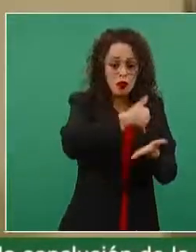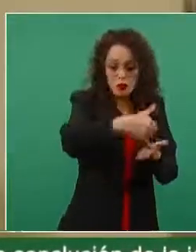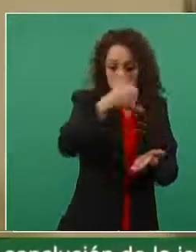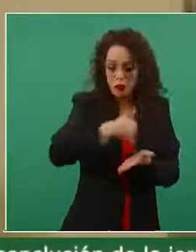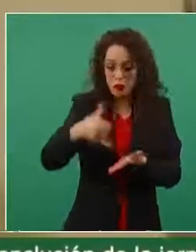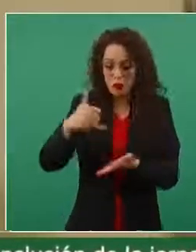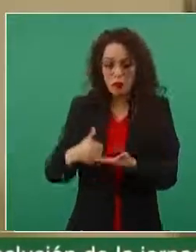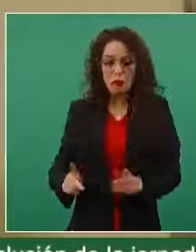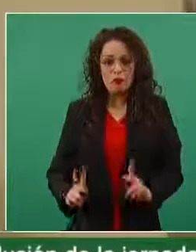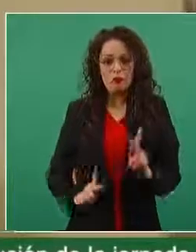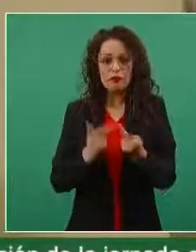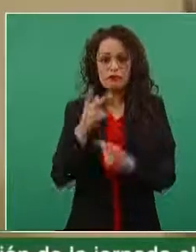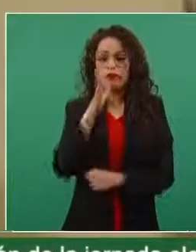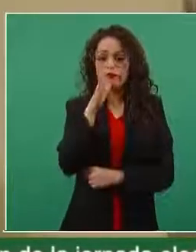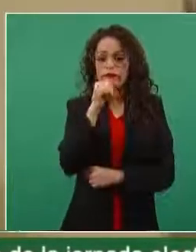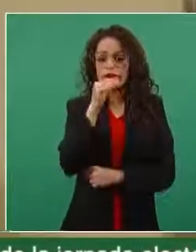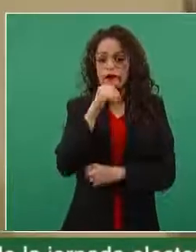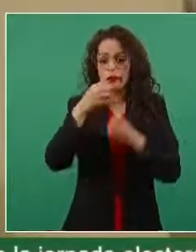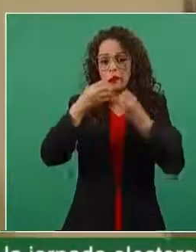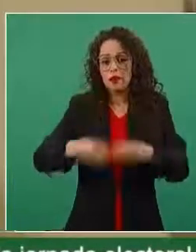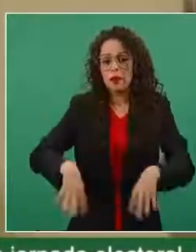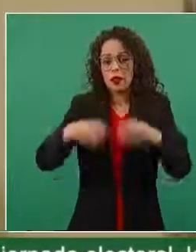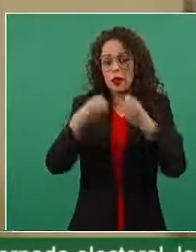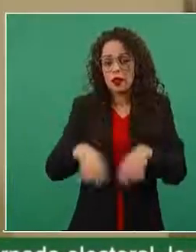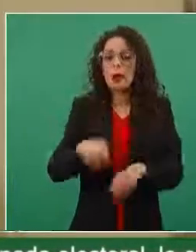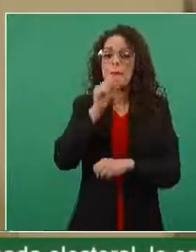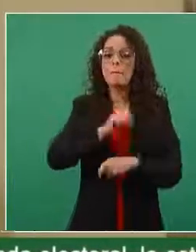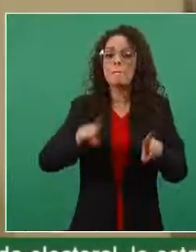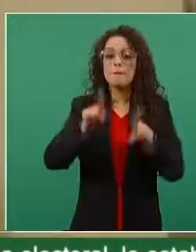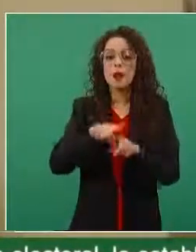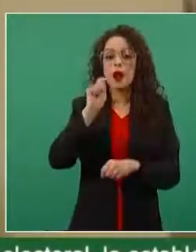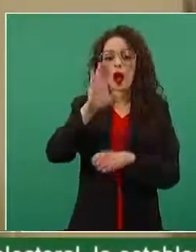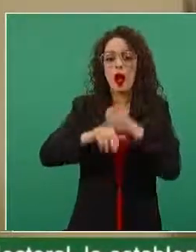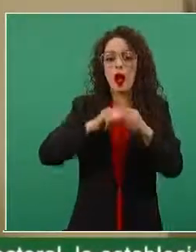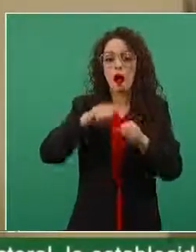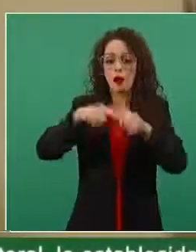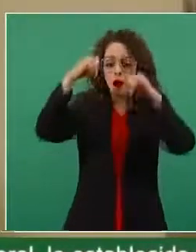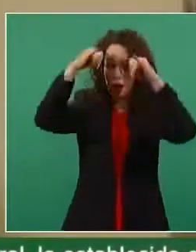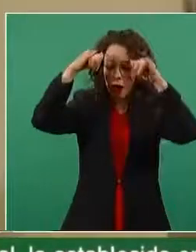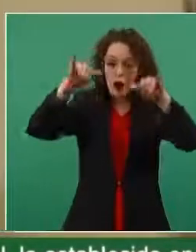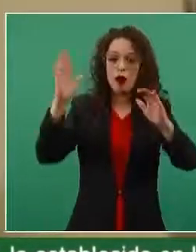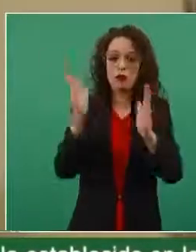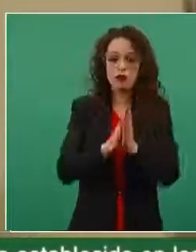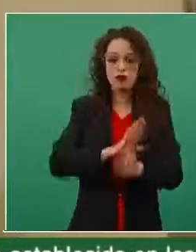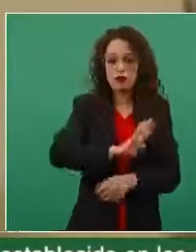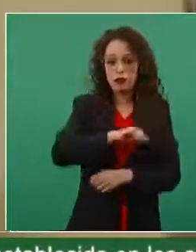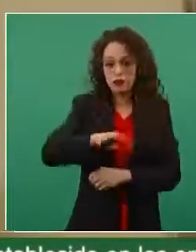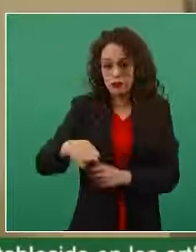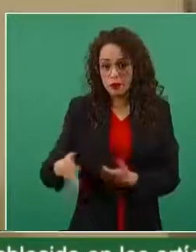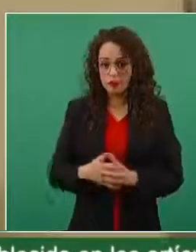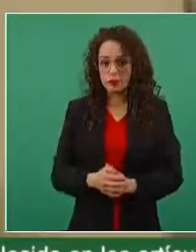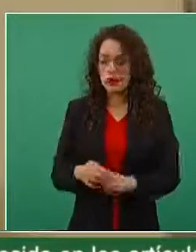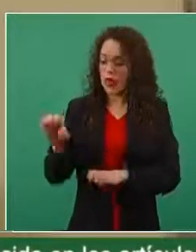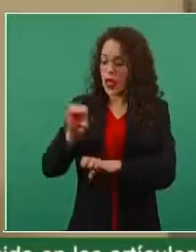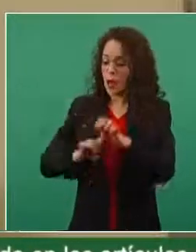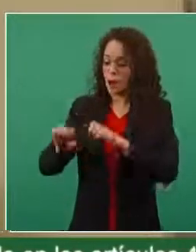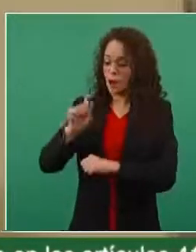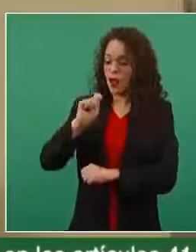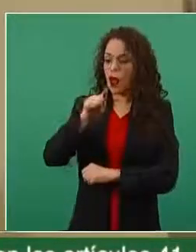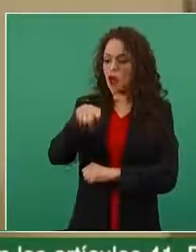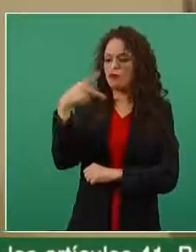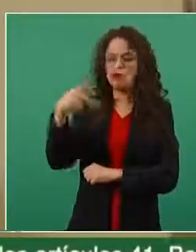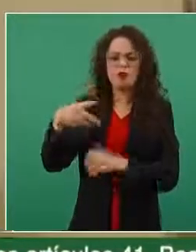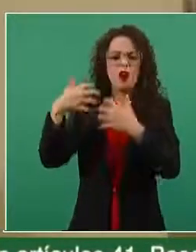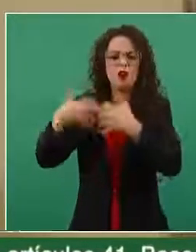muy pronto se pierdan más cabezas de ganado diariamente. Al menos 1 centenar de empresas petroquímicas,